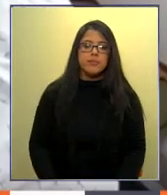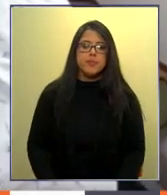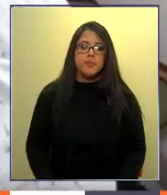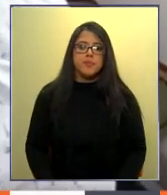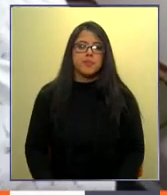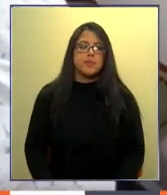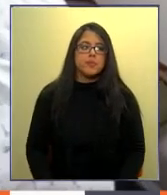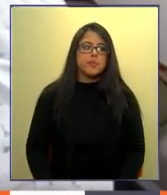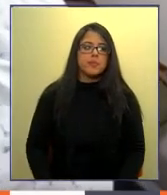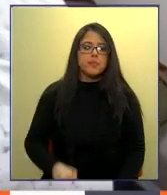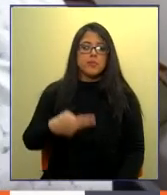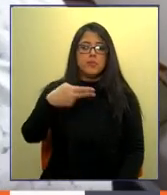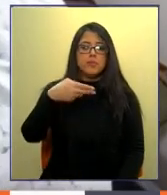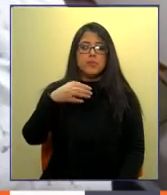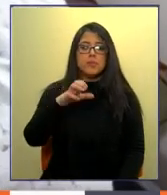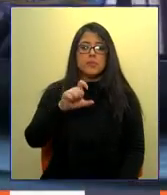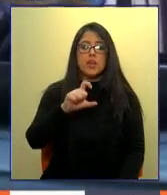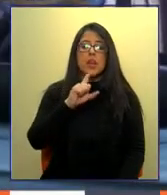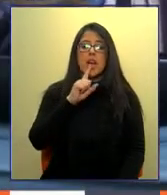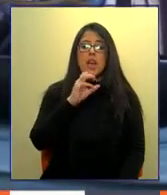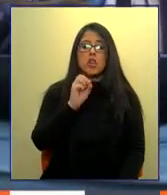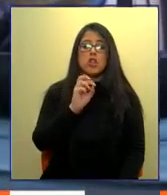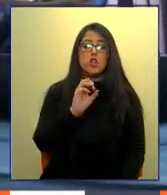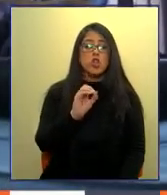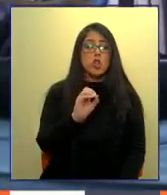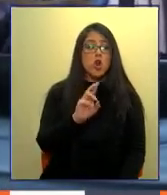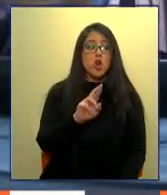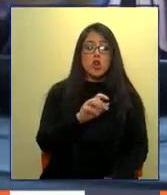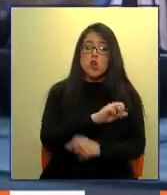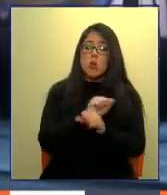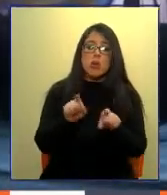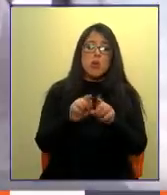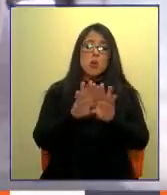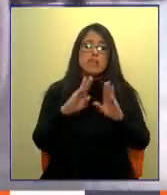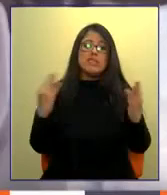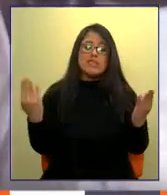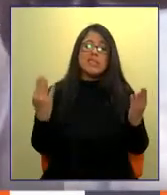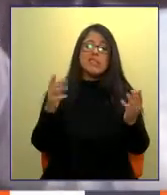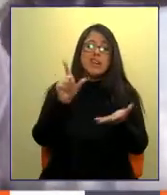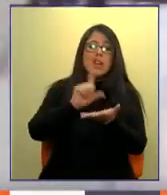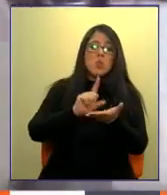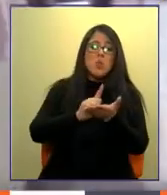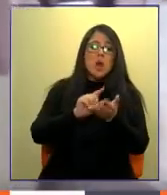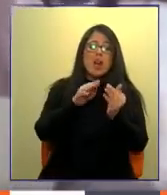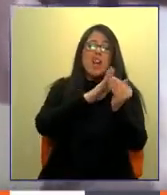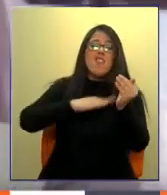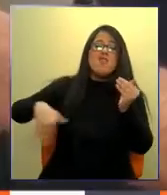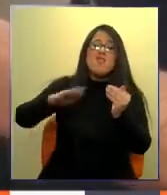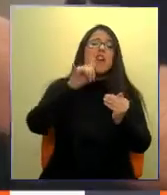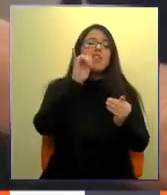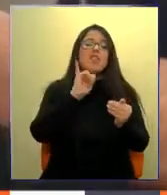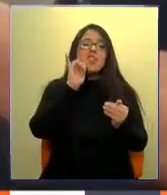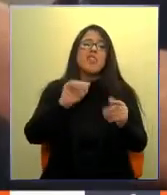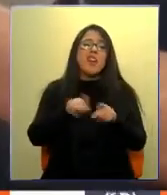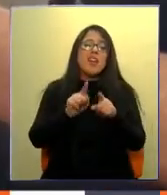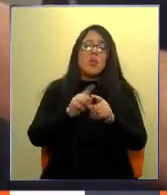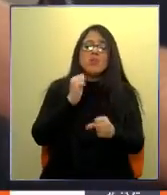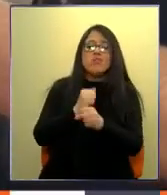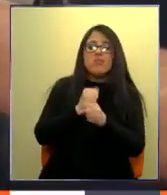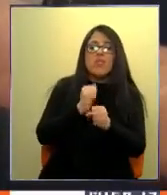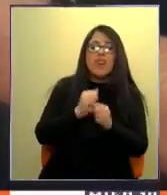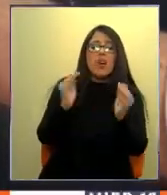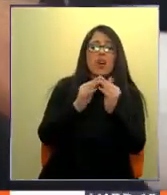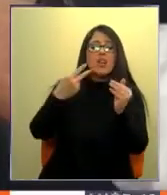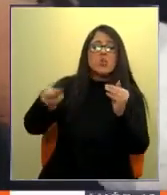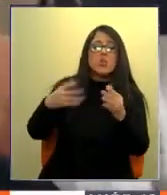Héctor no puede abrir su local en Barrio Italia desde marzo. Ha mantenido su pyme funcionando desde su casa debido a la pandemia.